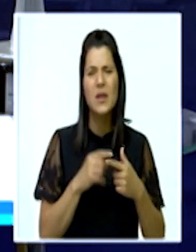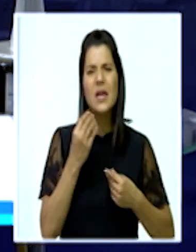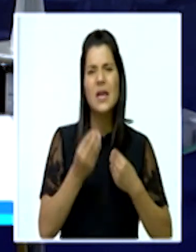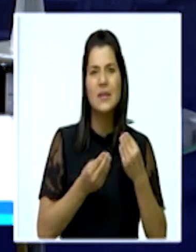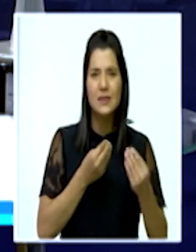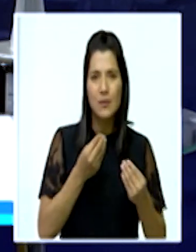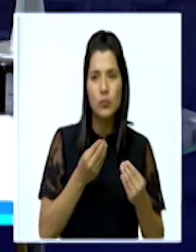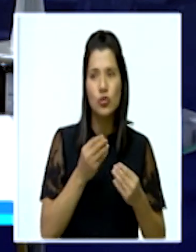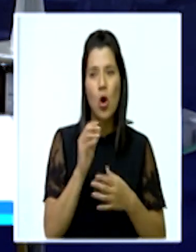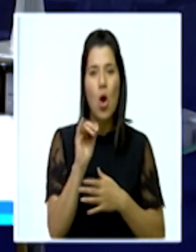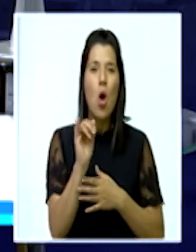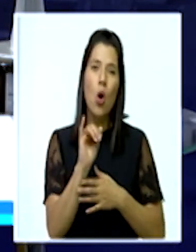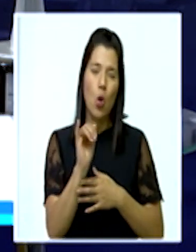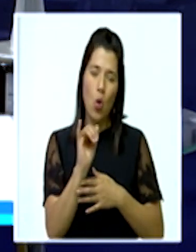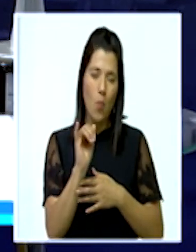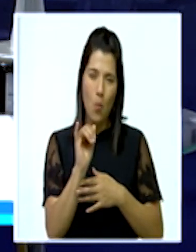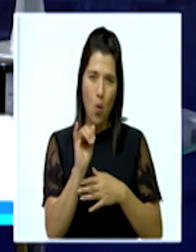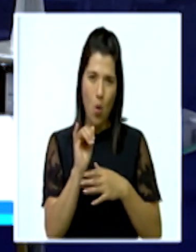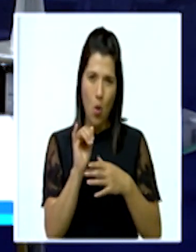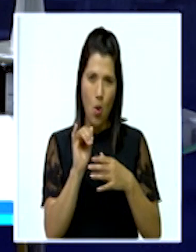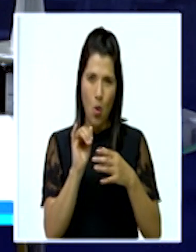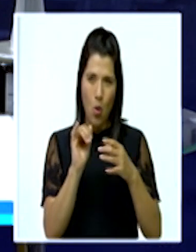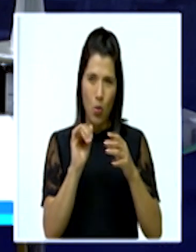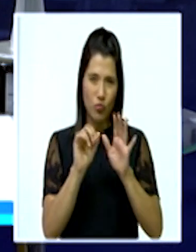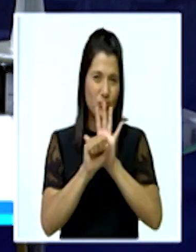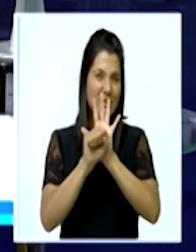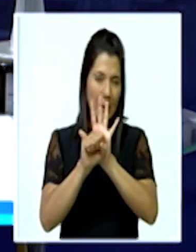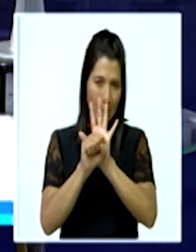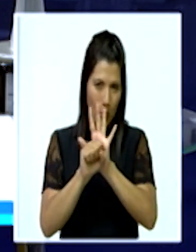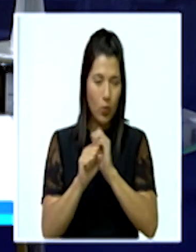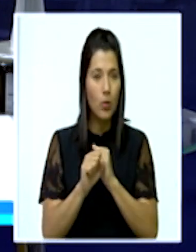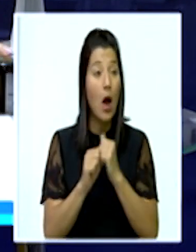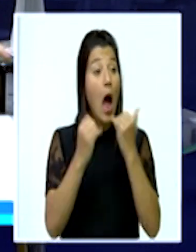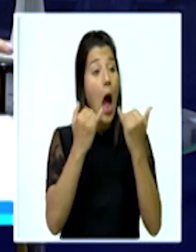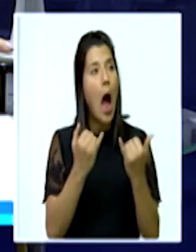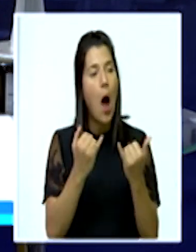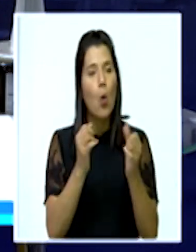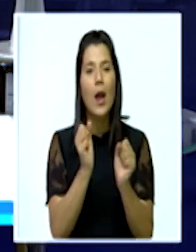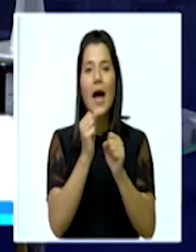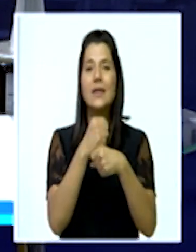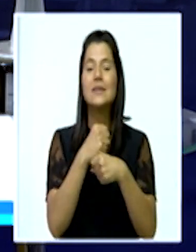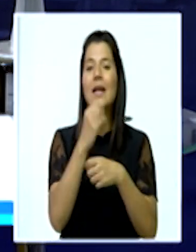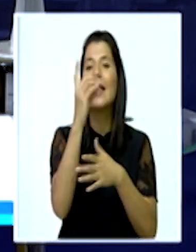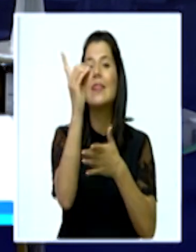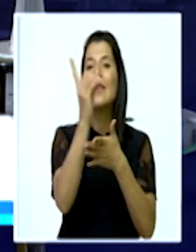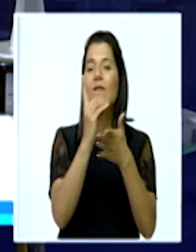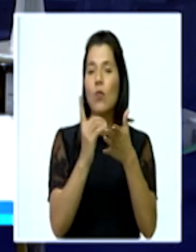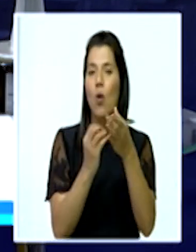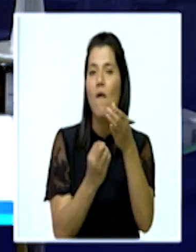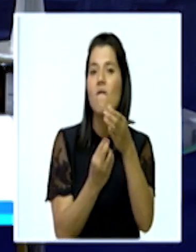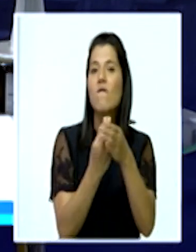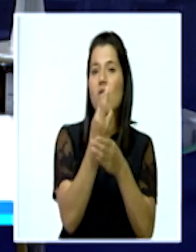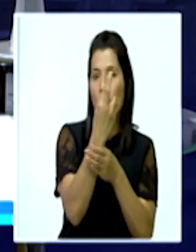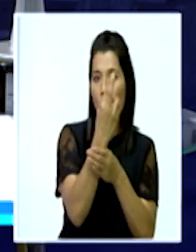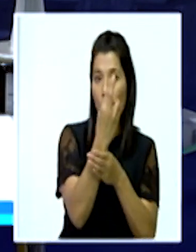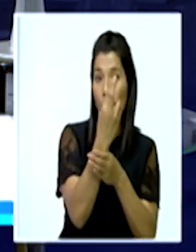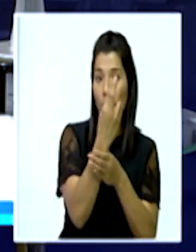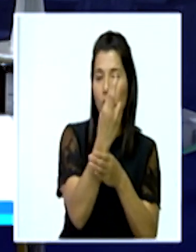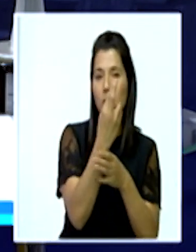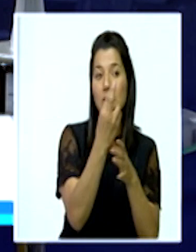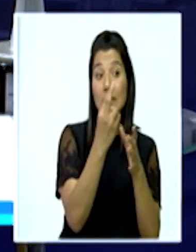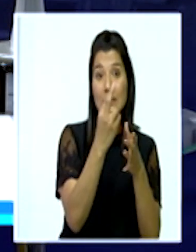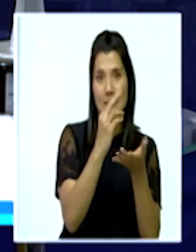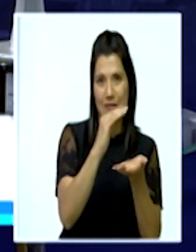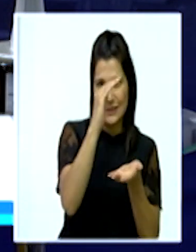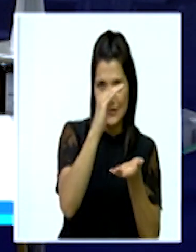una metáfora. Vamos a dibujar una florcita con las raíces pegadas así en la tierra. Y aquí vamos a dibujar otra florcita. Entonces,